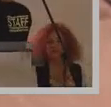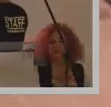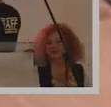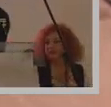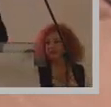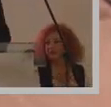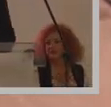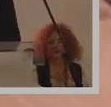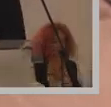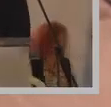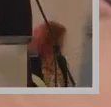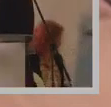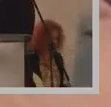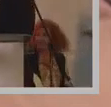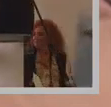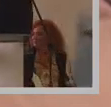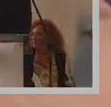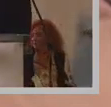por